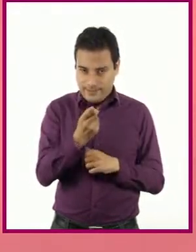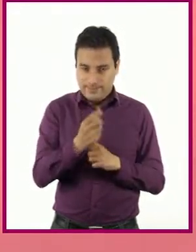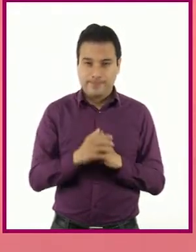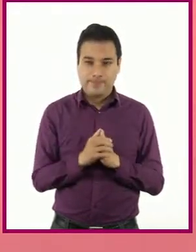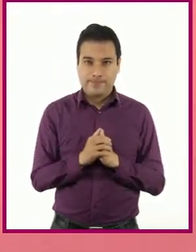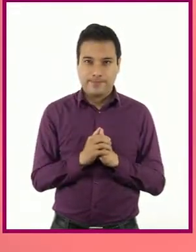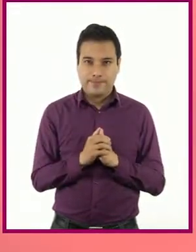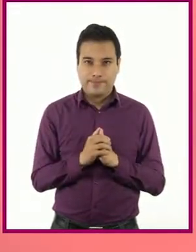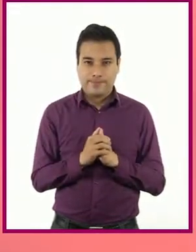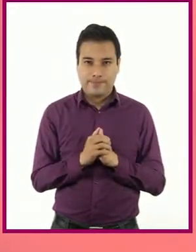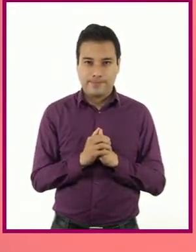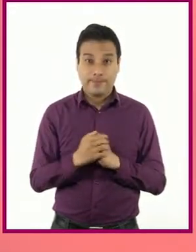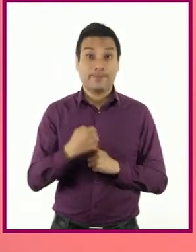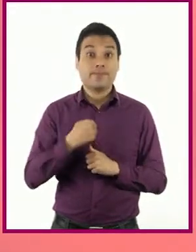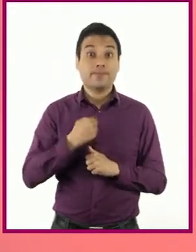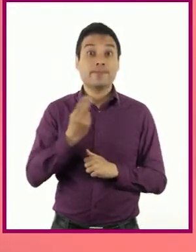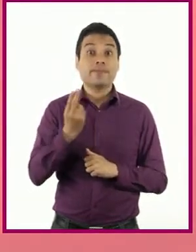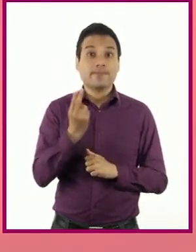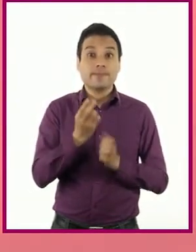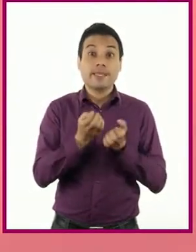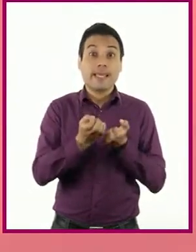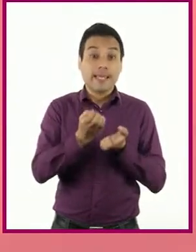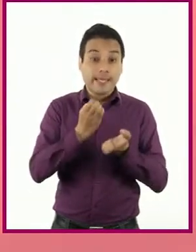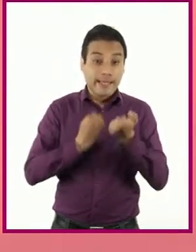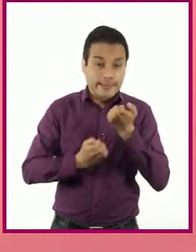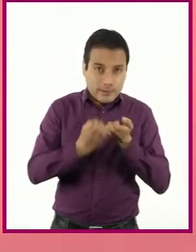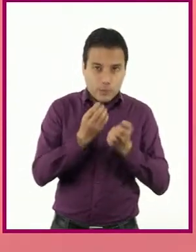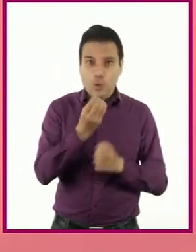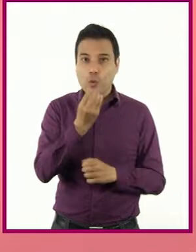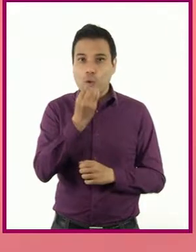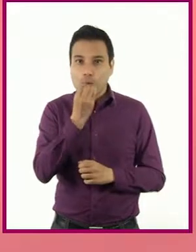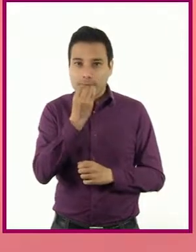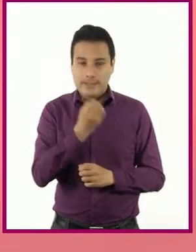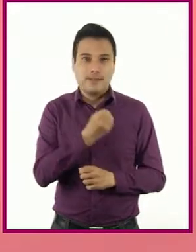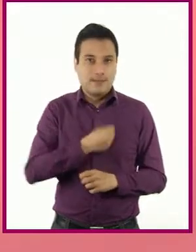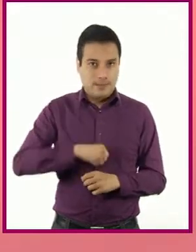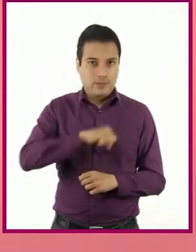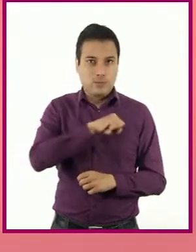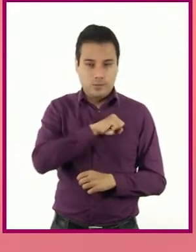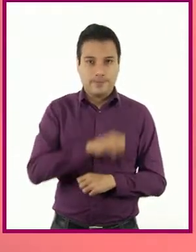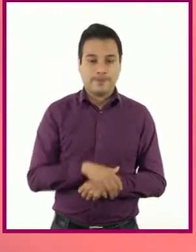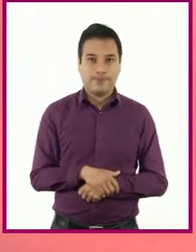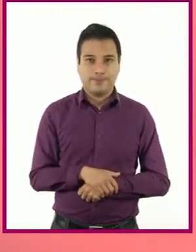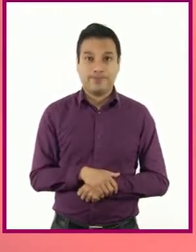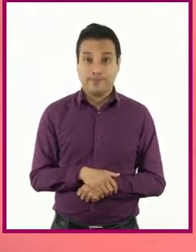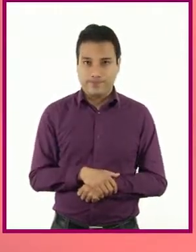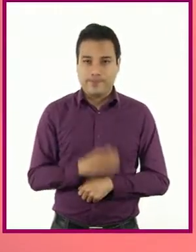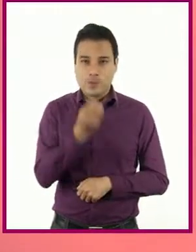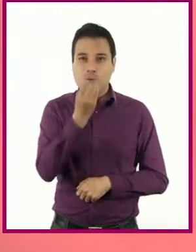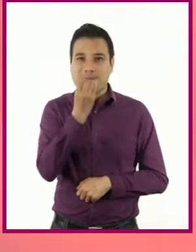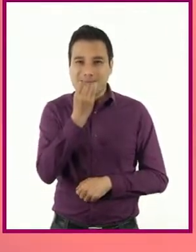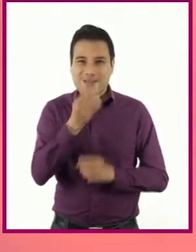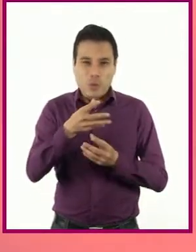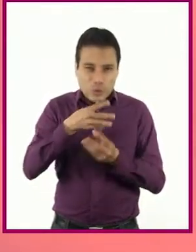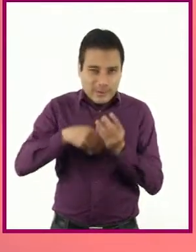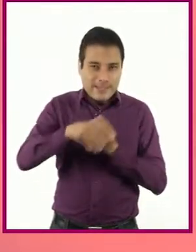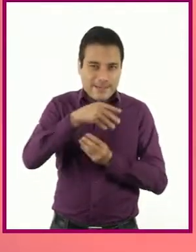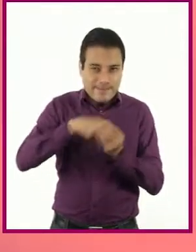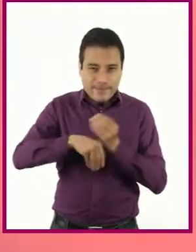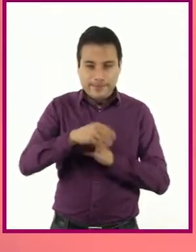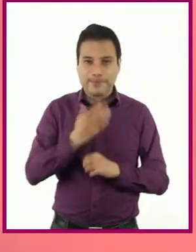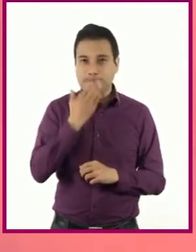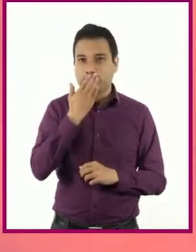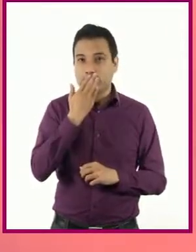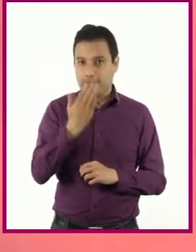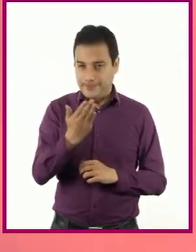que mi reto es acompañar la actividad física siempre con una dieta equilibrada y sostenible. Muy bien.